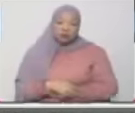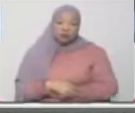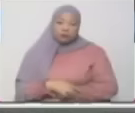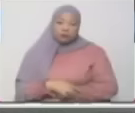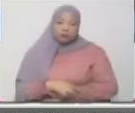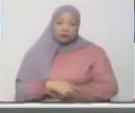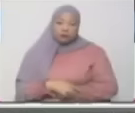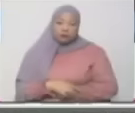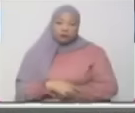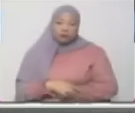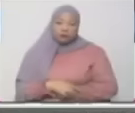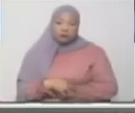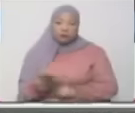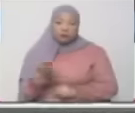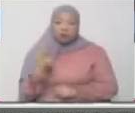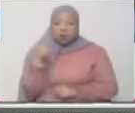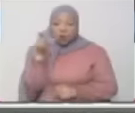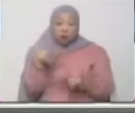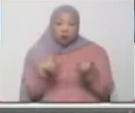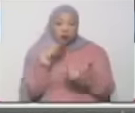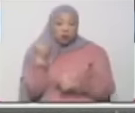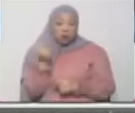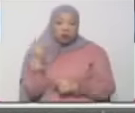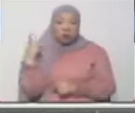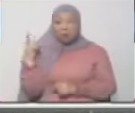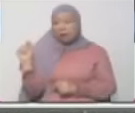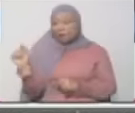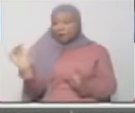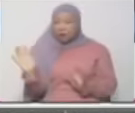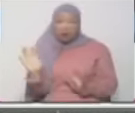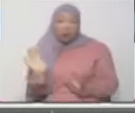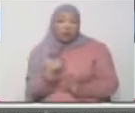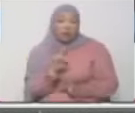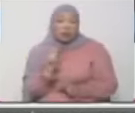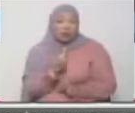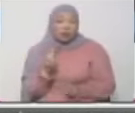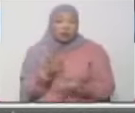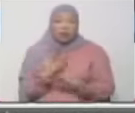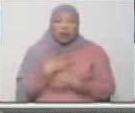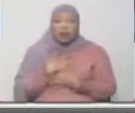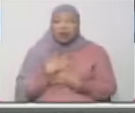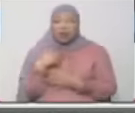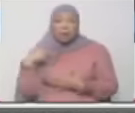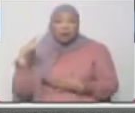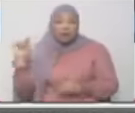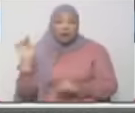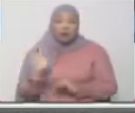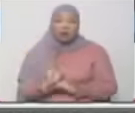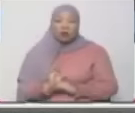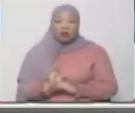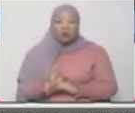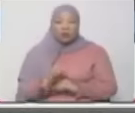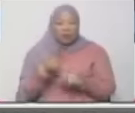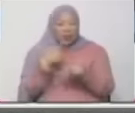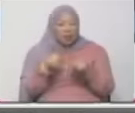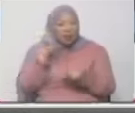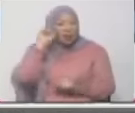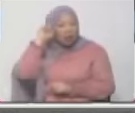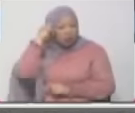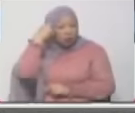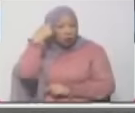Me iría demasiado, ¿se acuerdan? La canción. Yo me iría demasiado. Y todo aquello. Y les